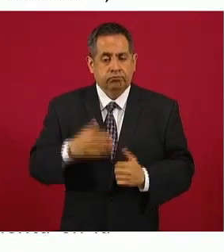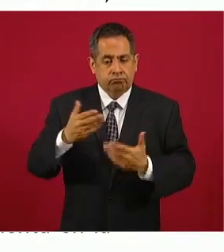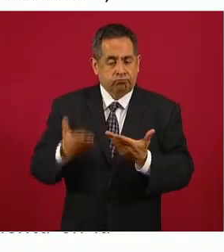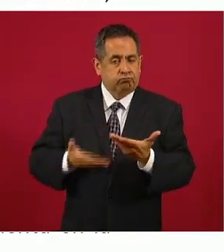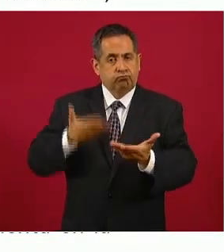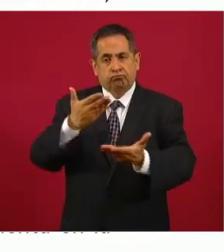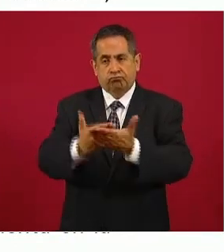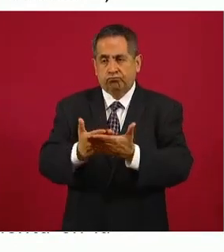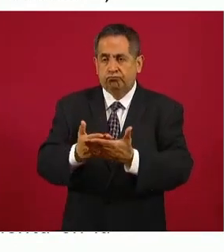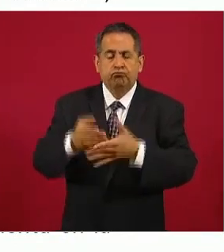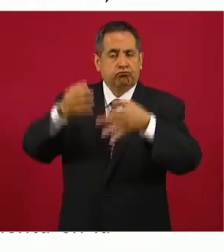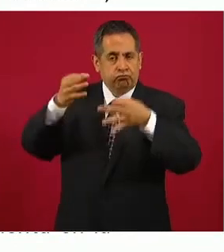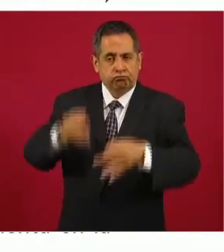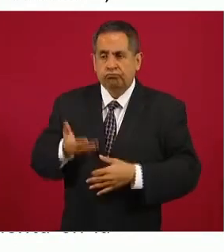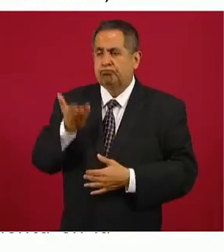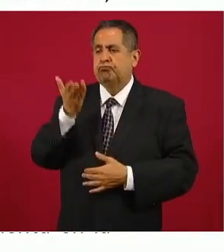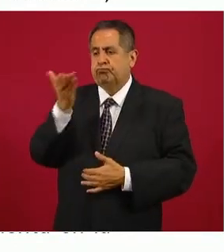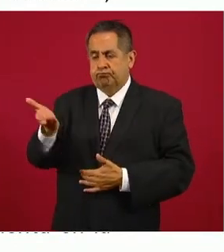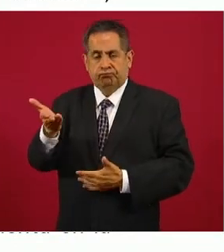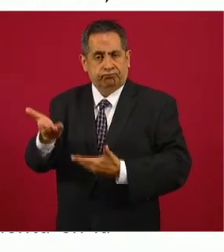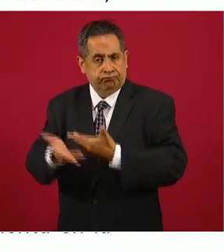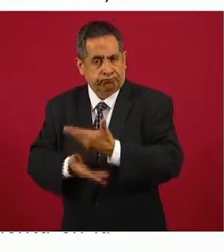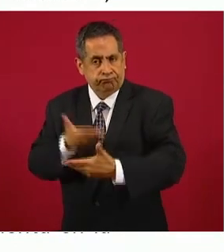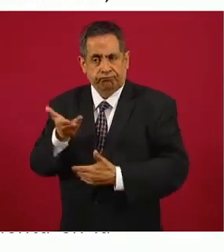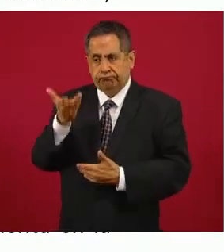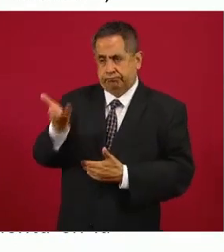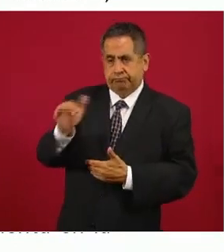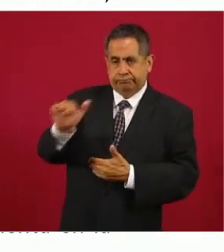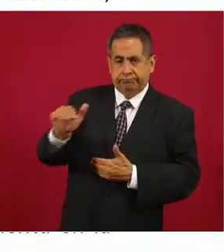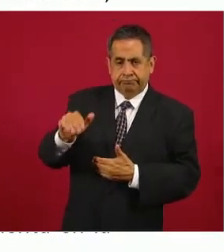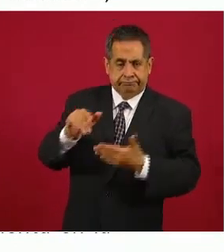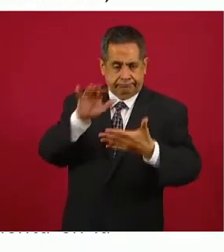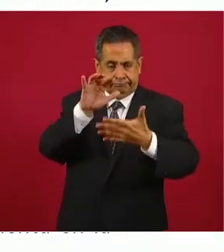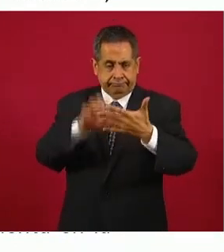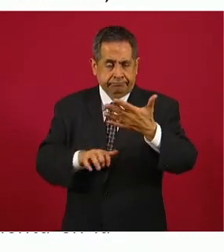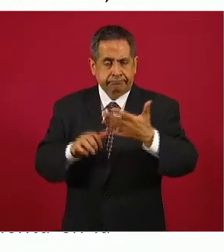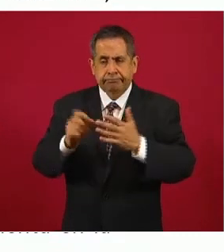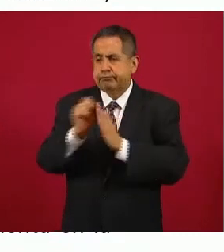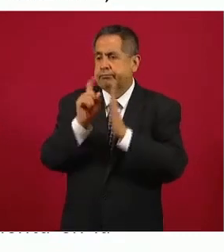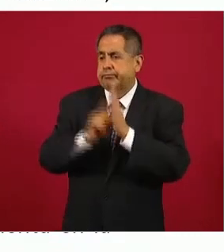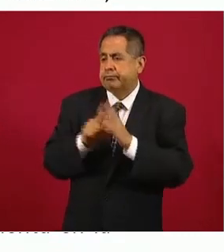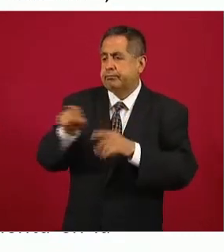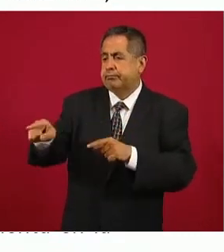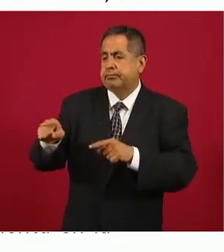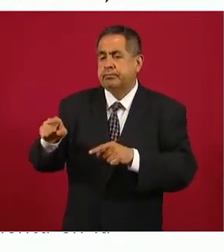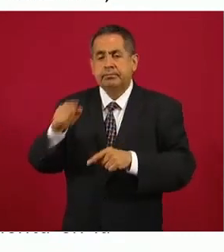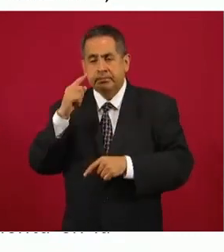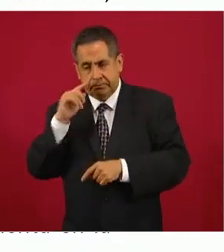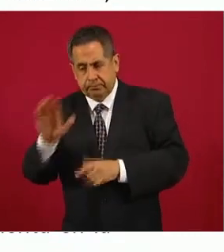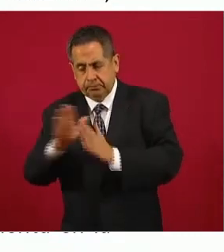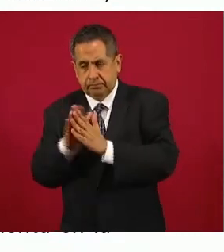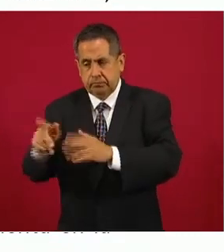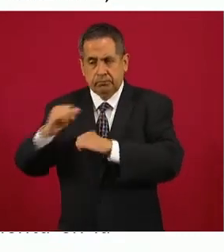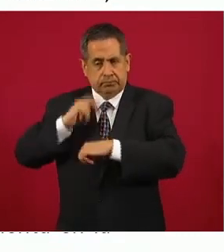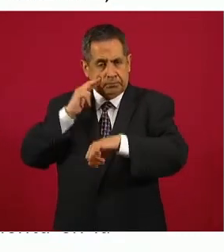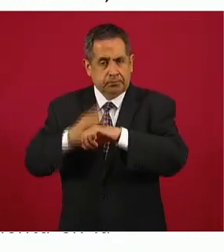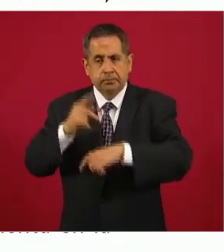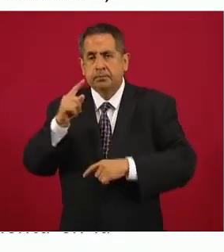presento formalmente a ustedes la siguiente petición de consulta popular